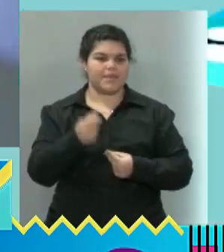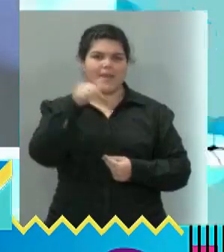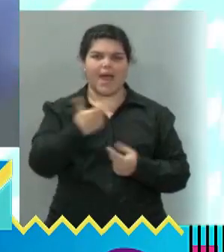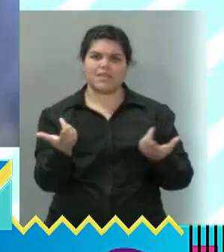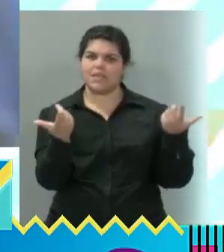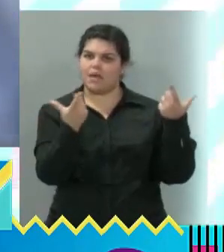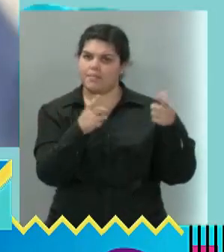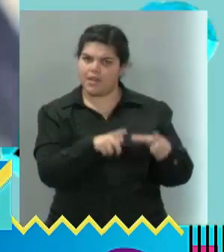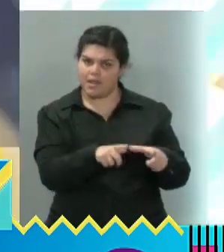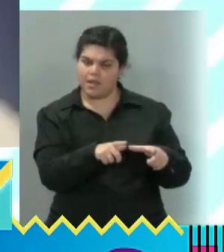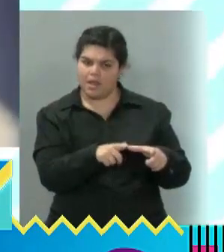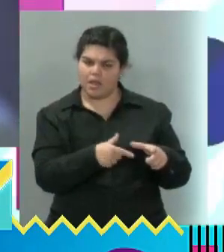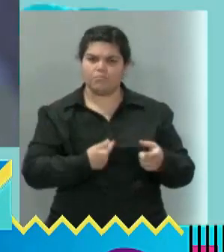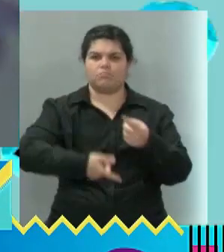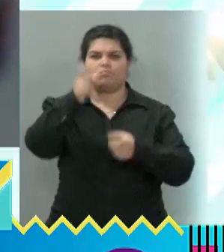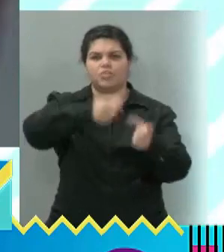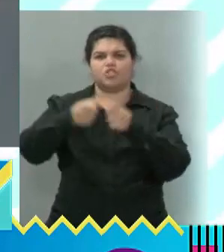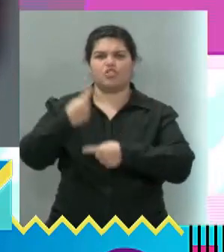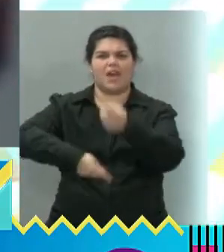que muchos historiadores